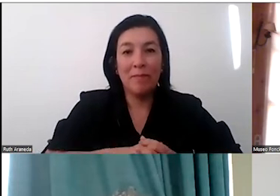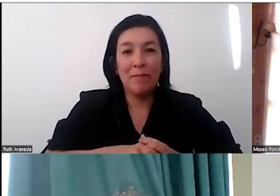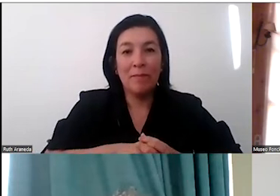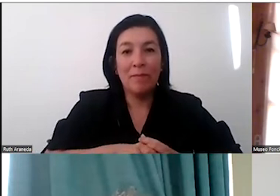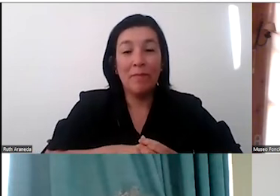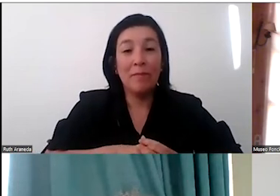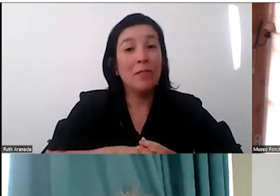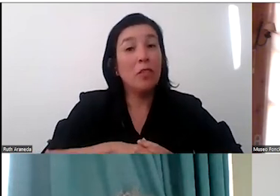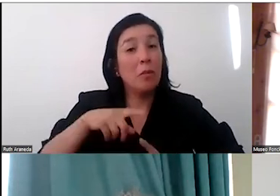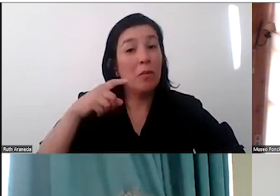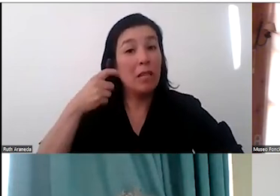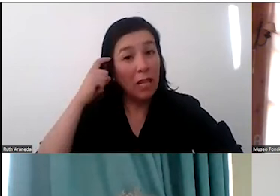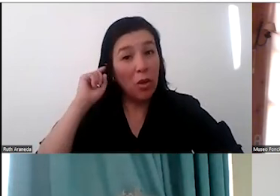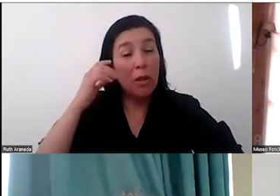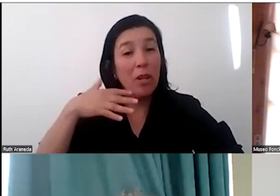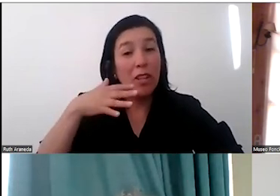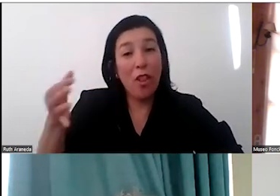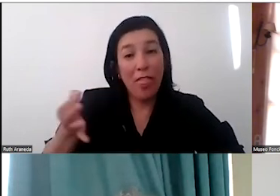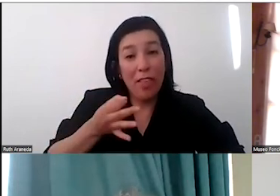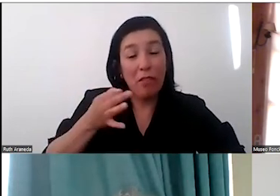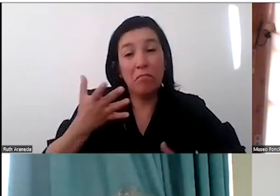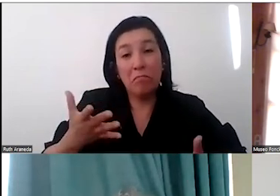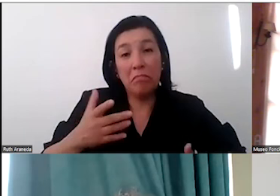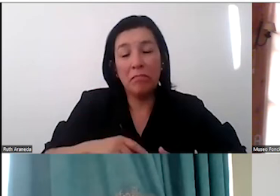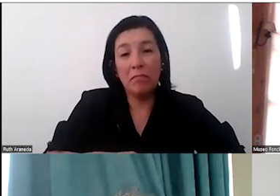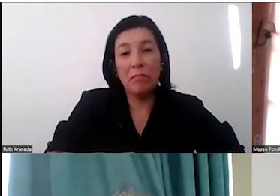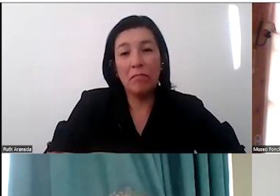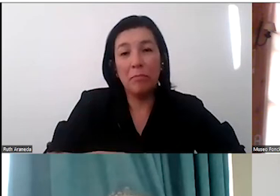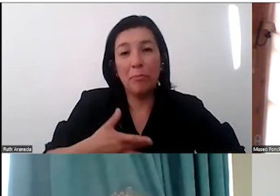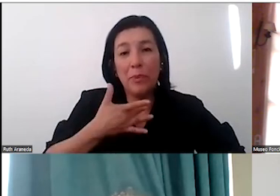Creo que es importante lo que dice Lilian, en el sentido de que